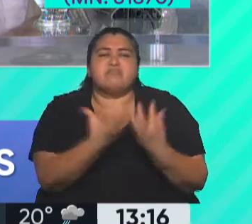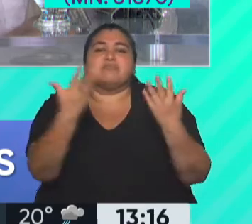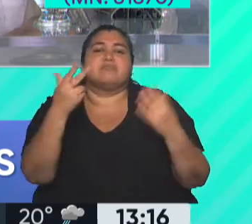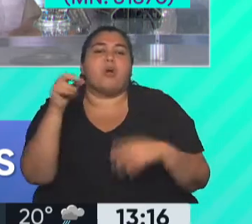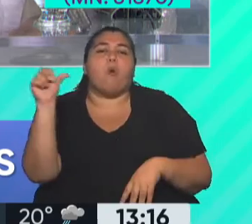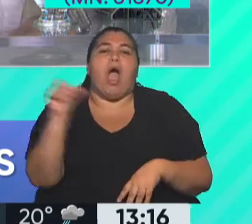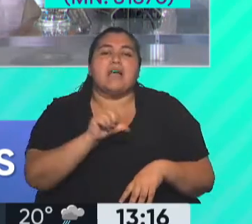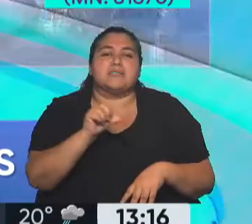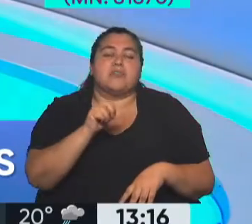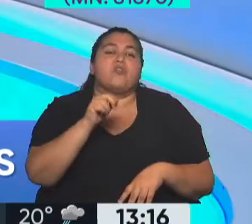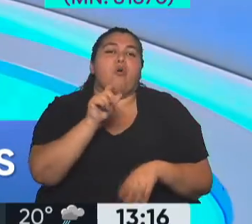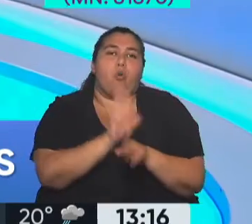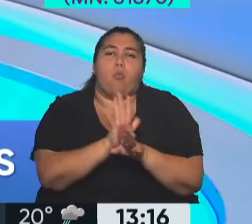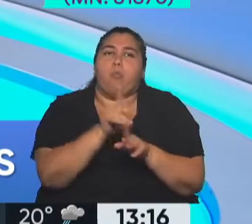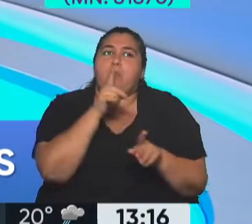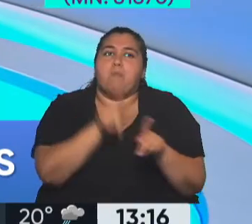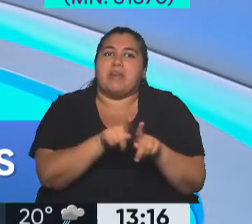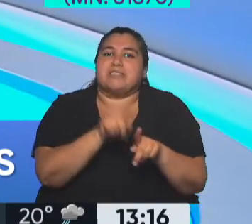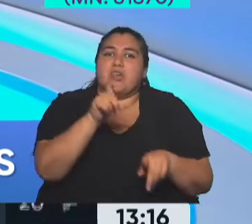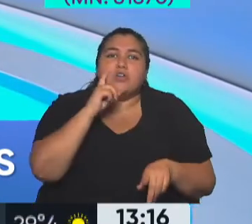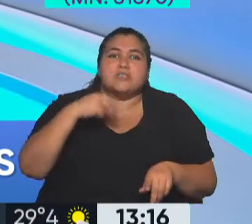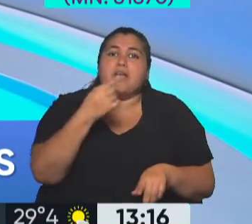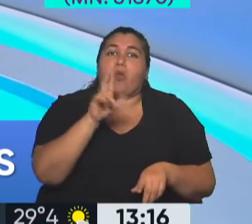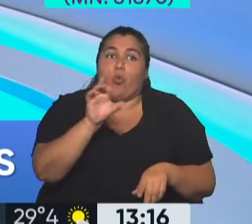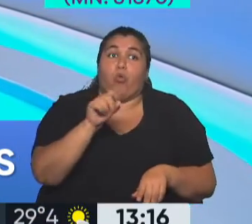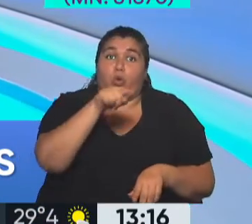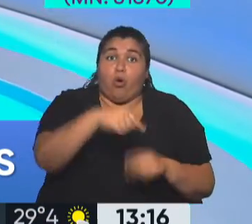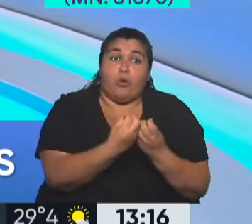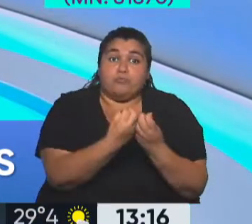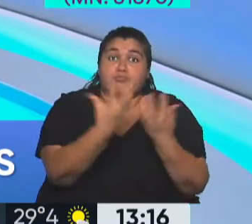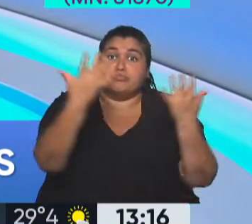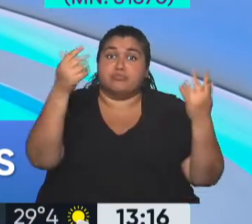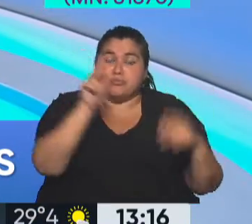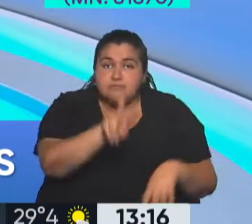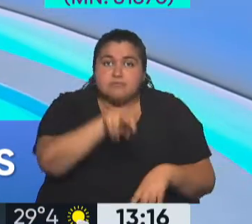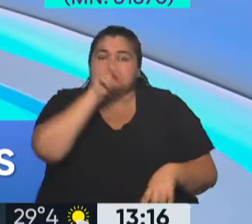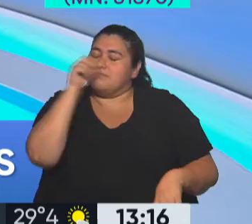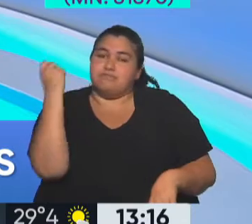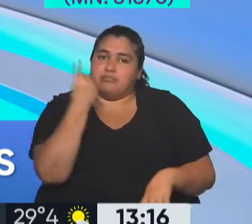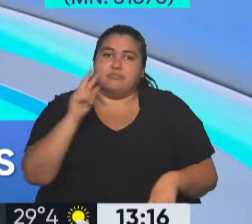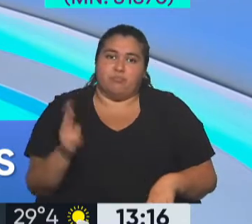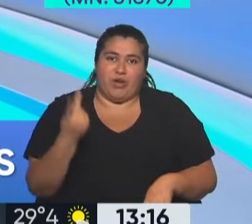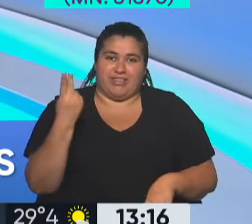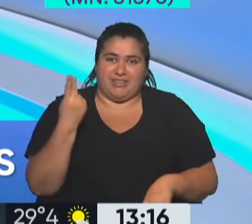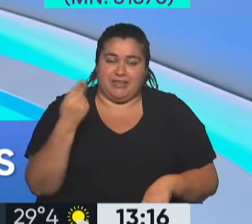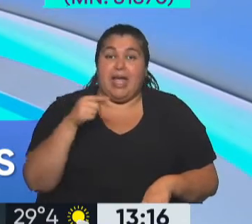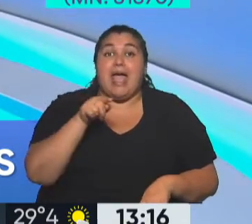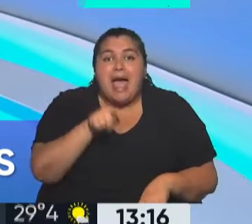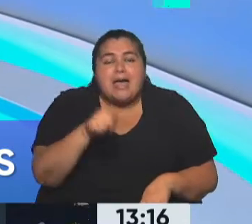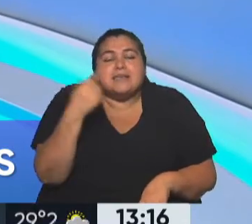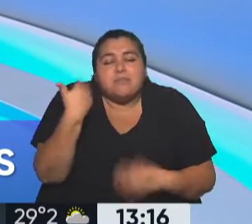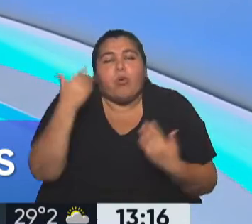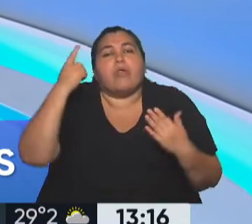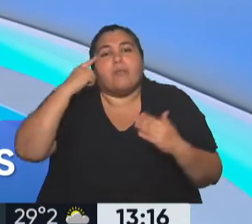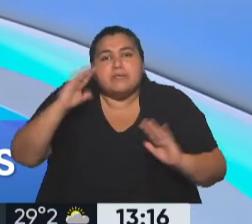es como si fuera cianuro, y este gas sí produce la muerte inmediata de las personas. Y por ende uno puede pensar que